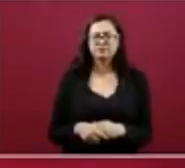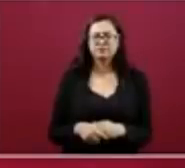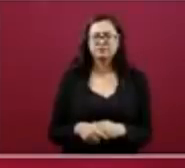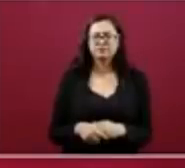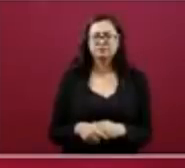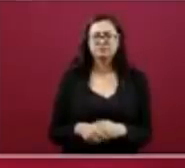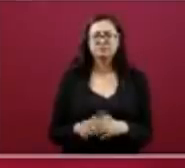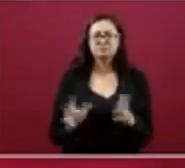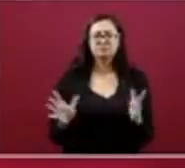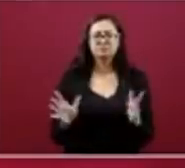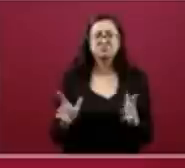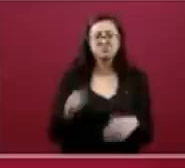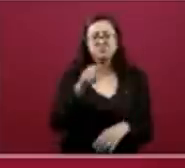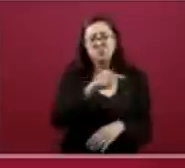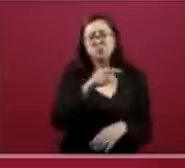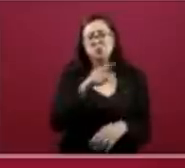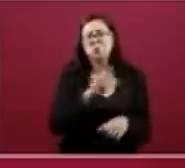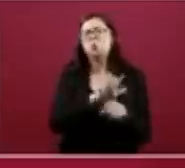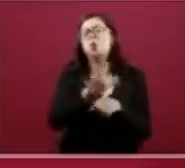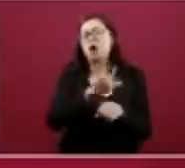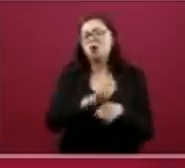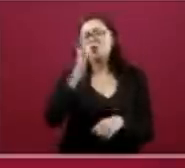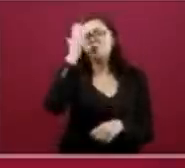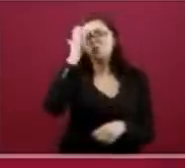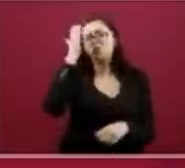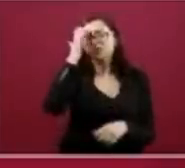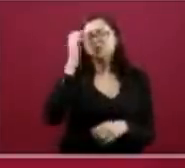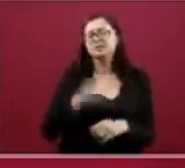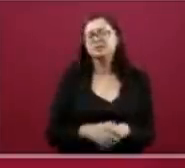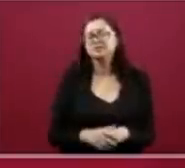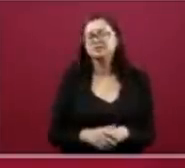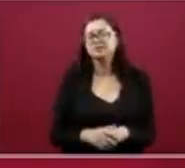más que las ciudades,